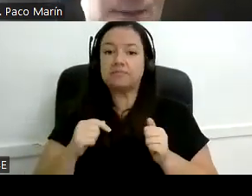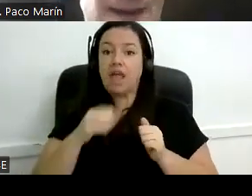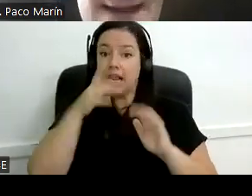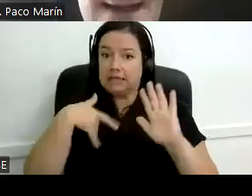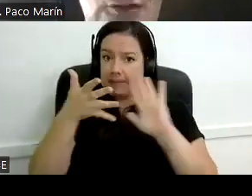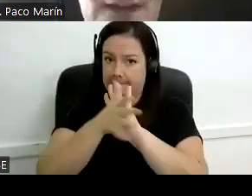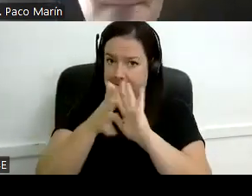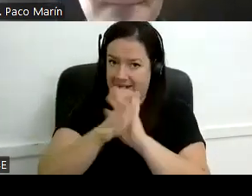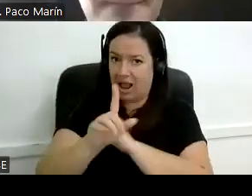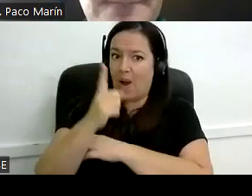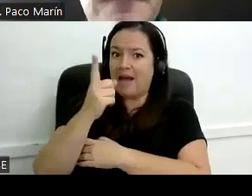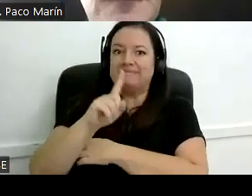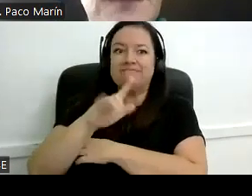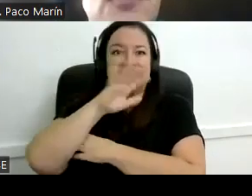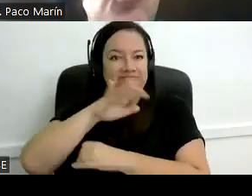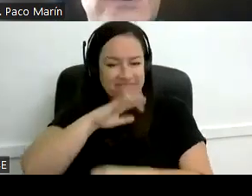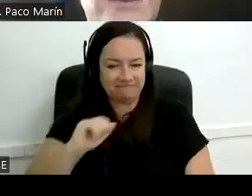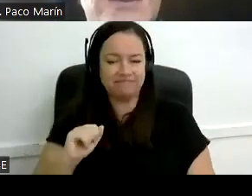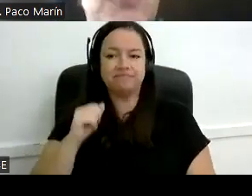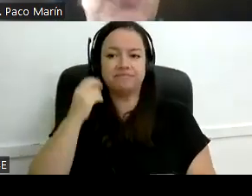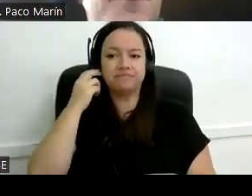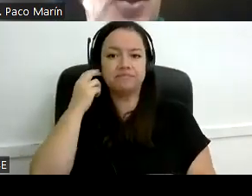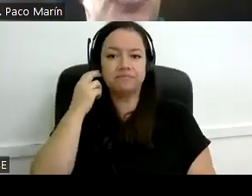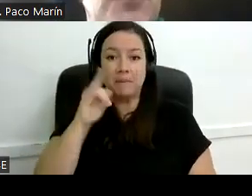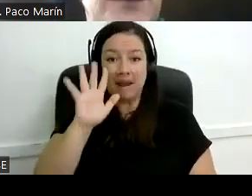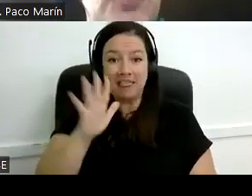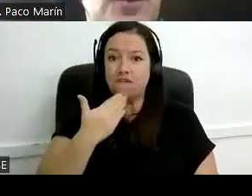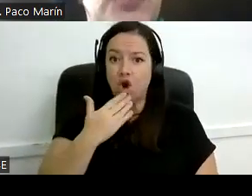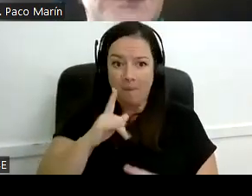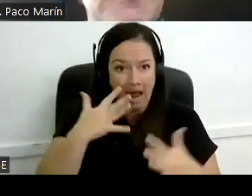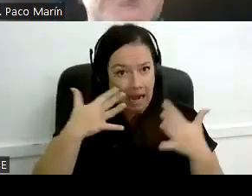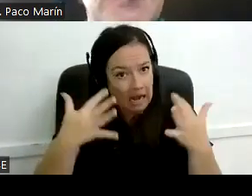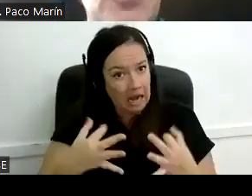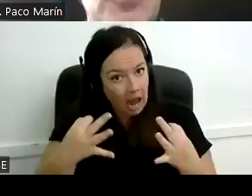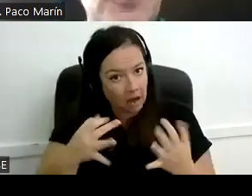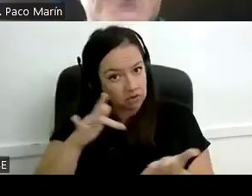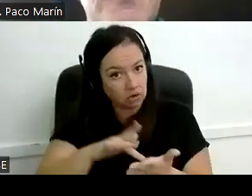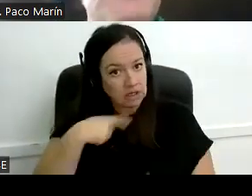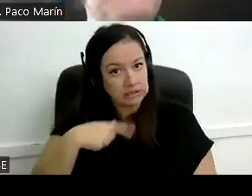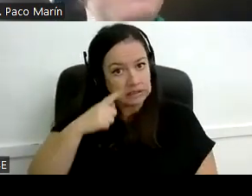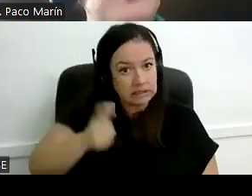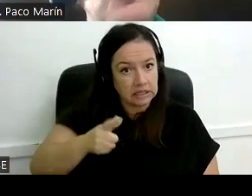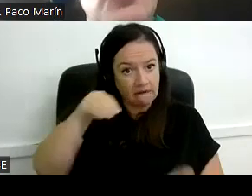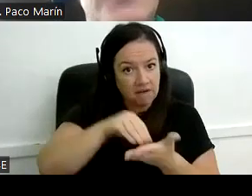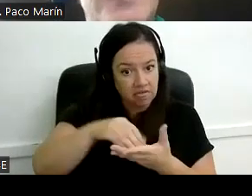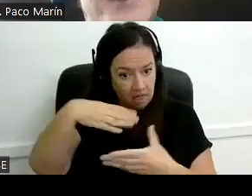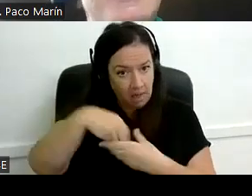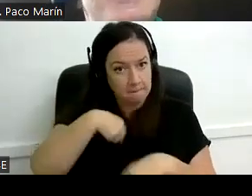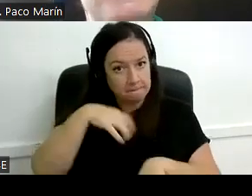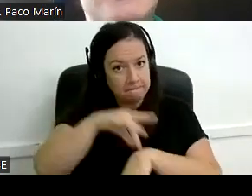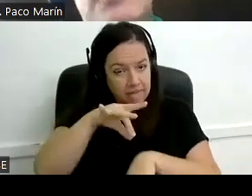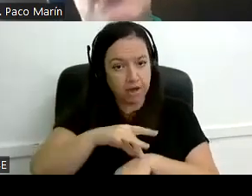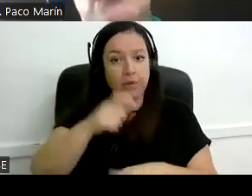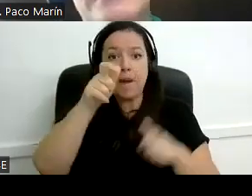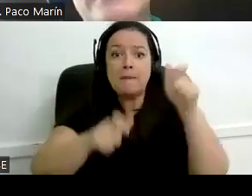en forma de anécdota. Suena a broma, pero es una una situación relativamente frecuente en las consultas. Hay gente